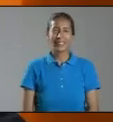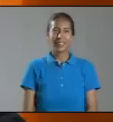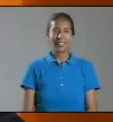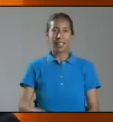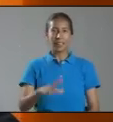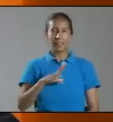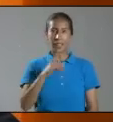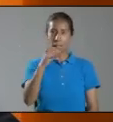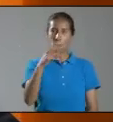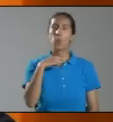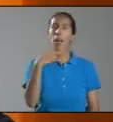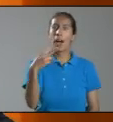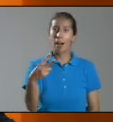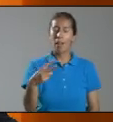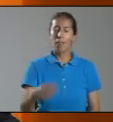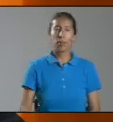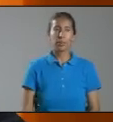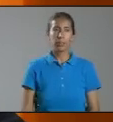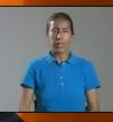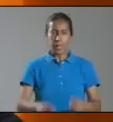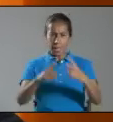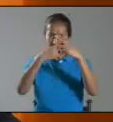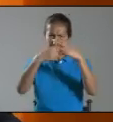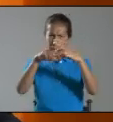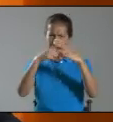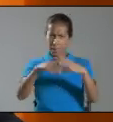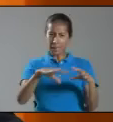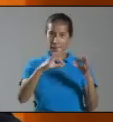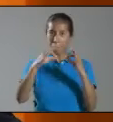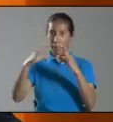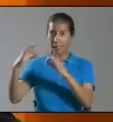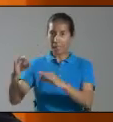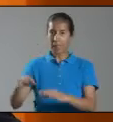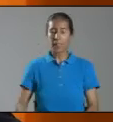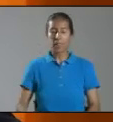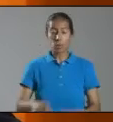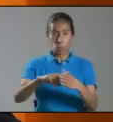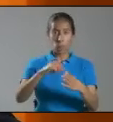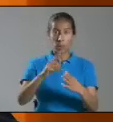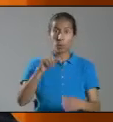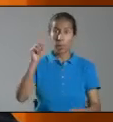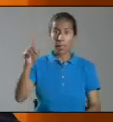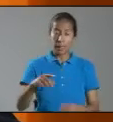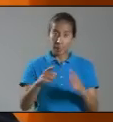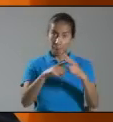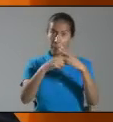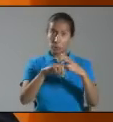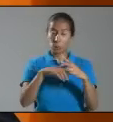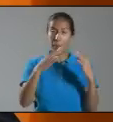Tenía una voz que, y empieza a predicar. Y cuando él empezó a predicar,